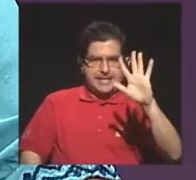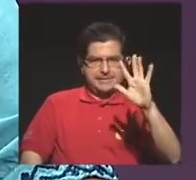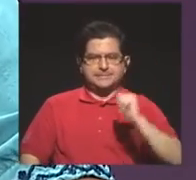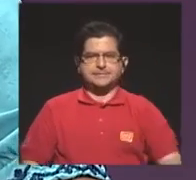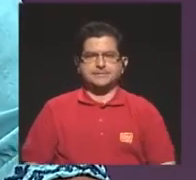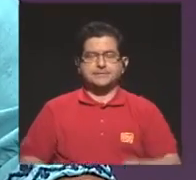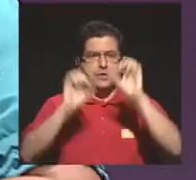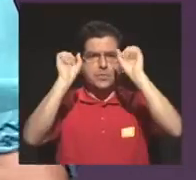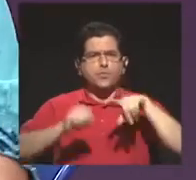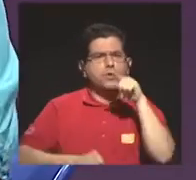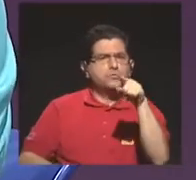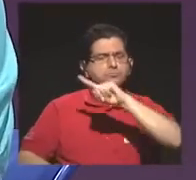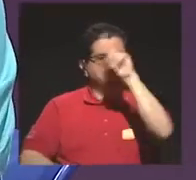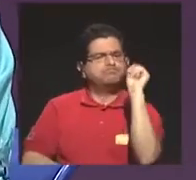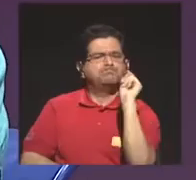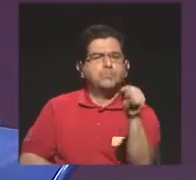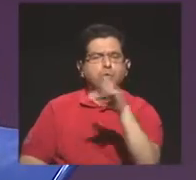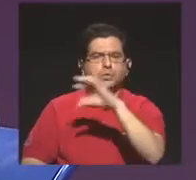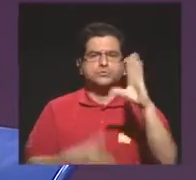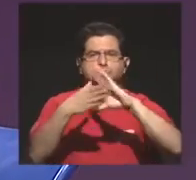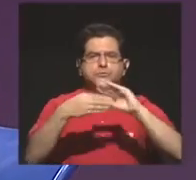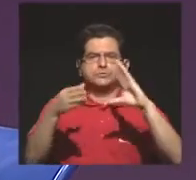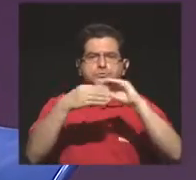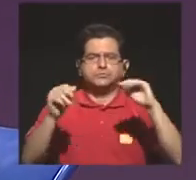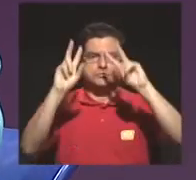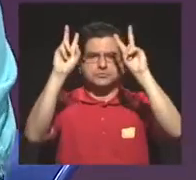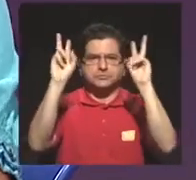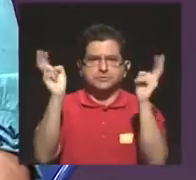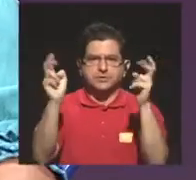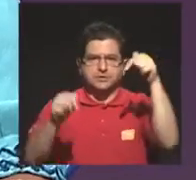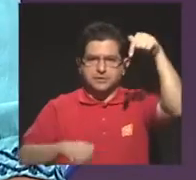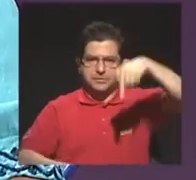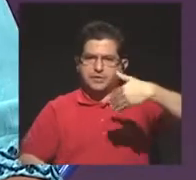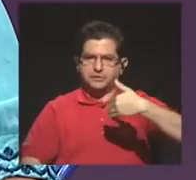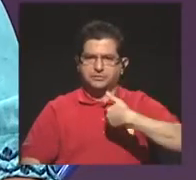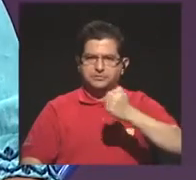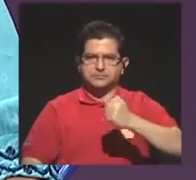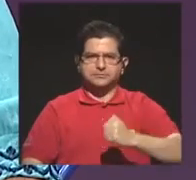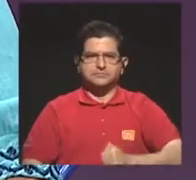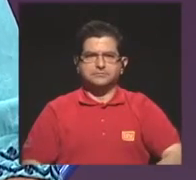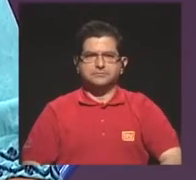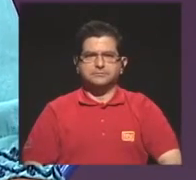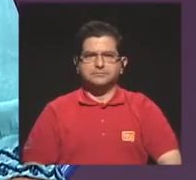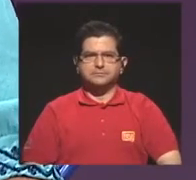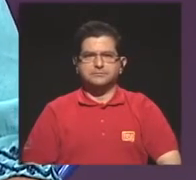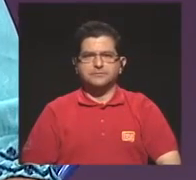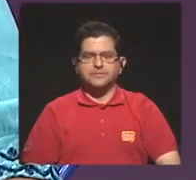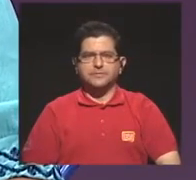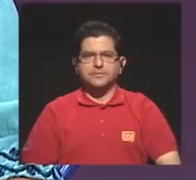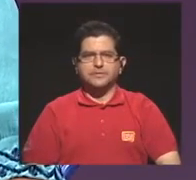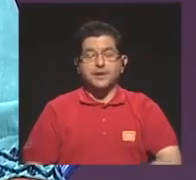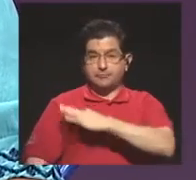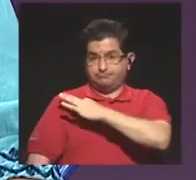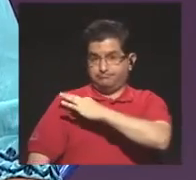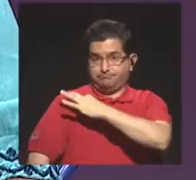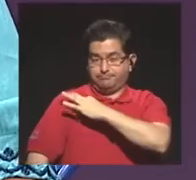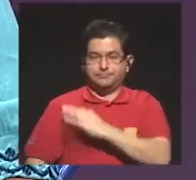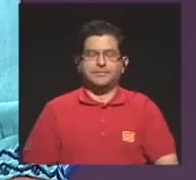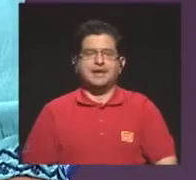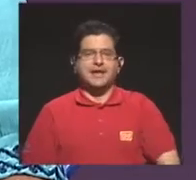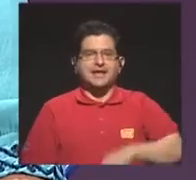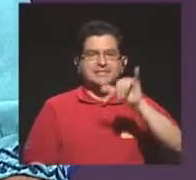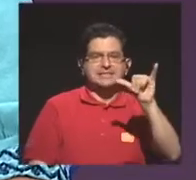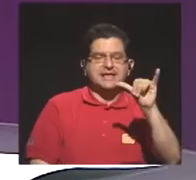15 para hacernos sus preguntas o comentarios sobre nuestro tema de hoy. Tenemos como invitada a